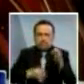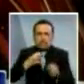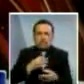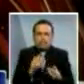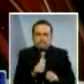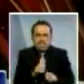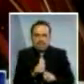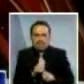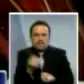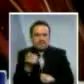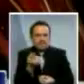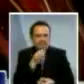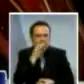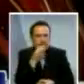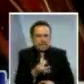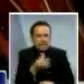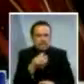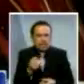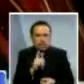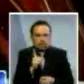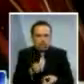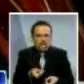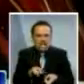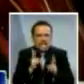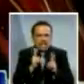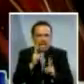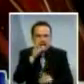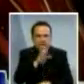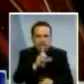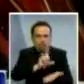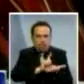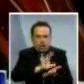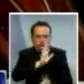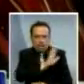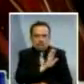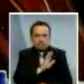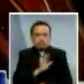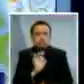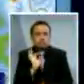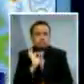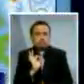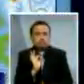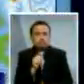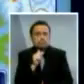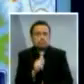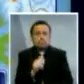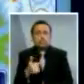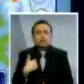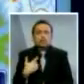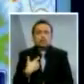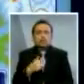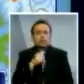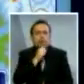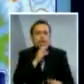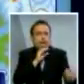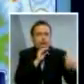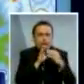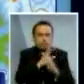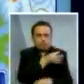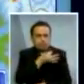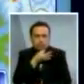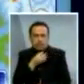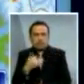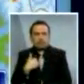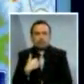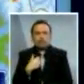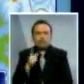¿quiere decir entonces que el Estado de Derecho no está funcionando en ese lugar? Exactamente. Yo no tengo, porque yo no he hablado con los jueces y los jueces no me lo han dicho, pero